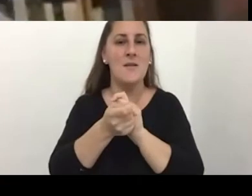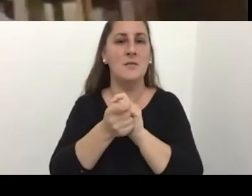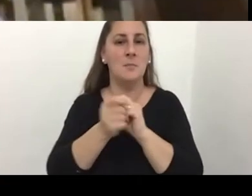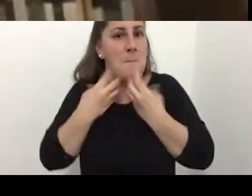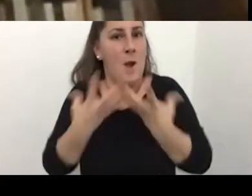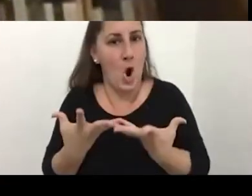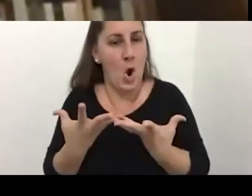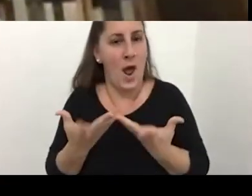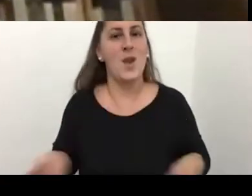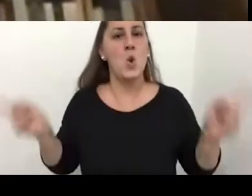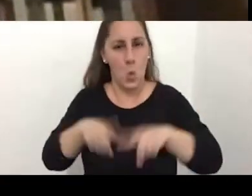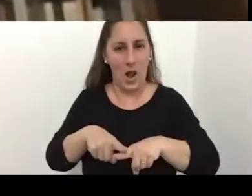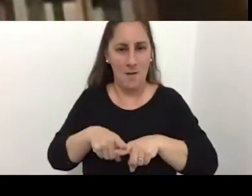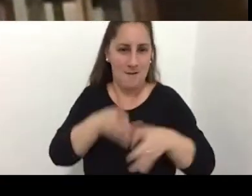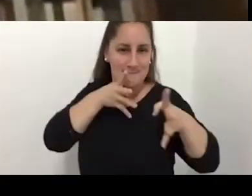y vuelven a la carga.